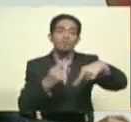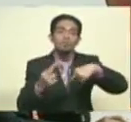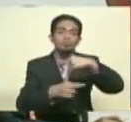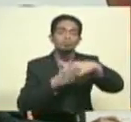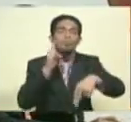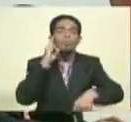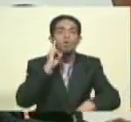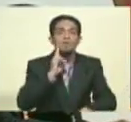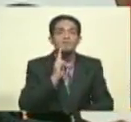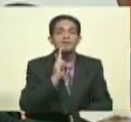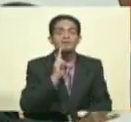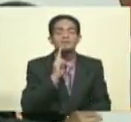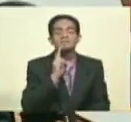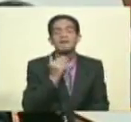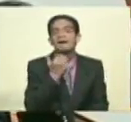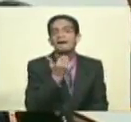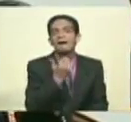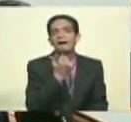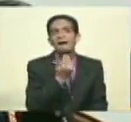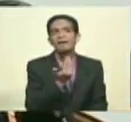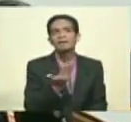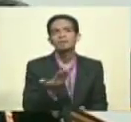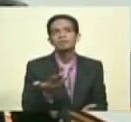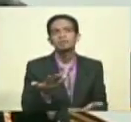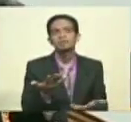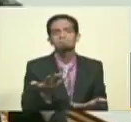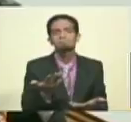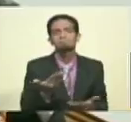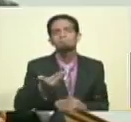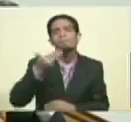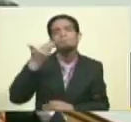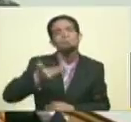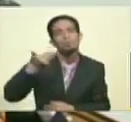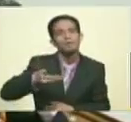un hecho muy aleccionador, diría yo.